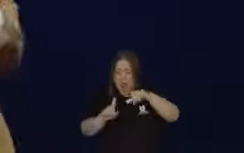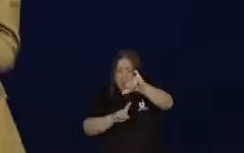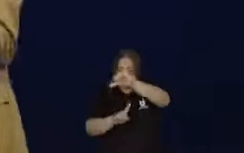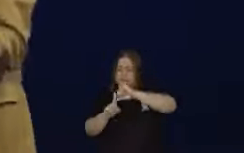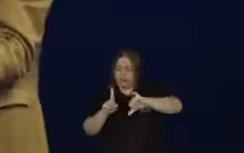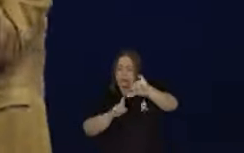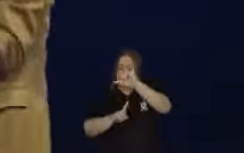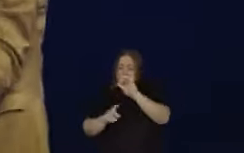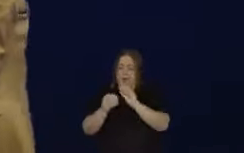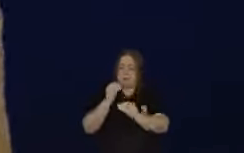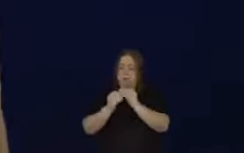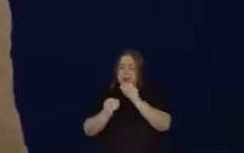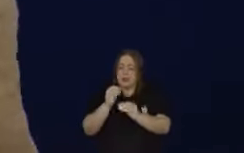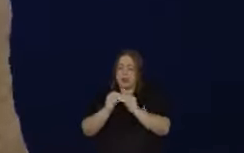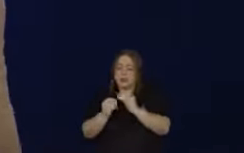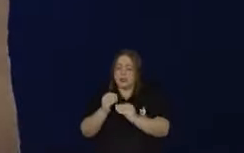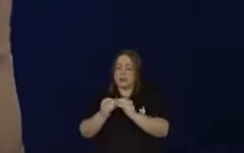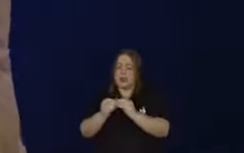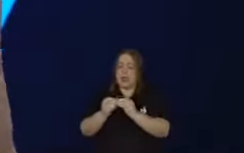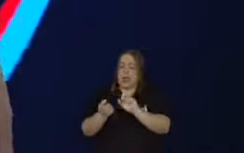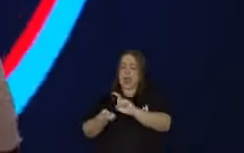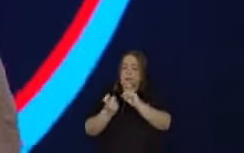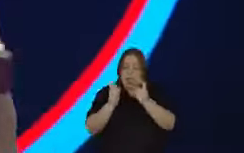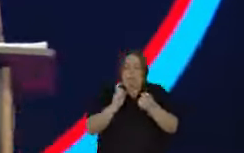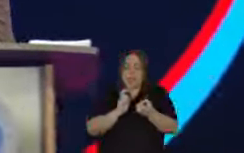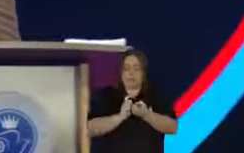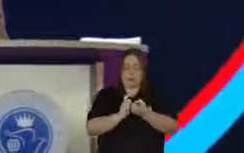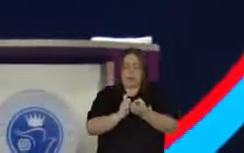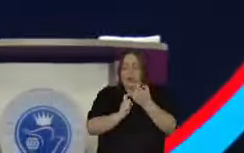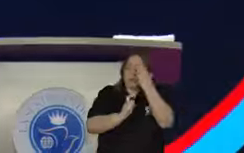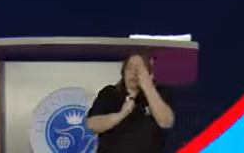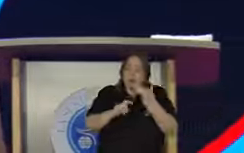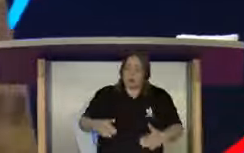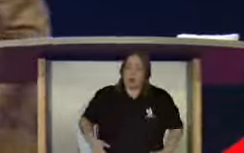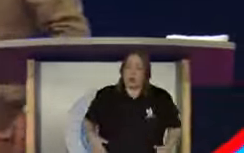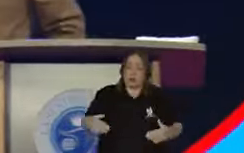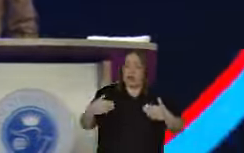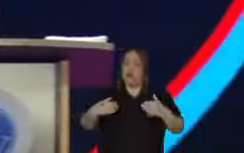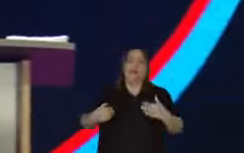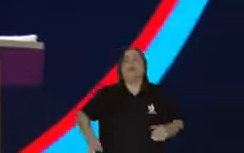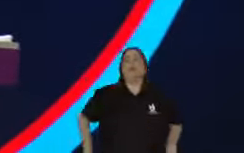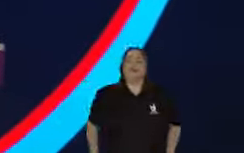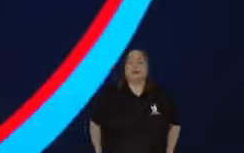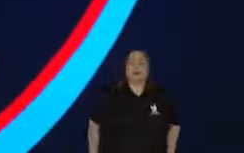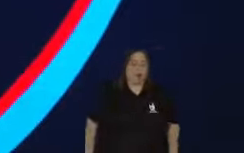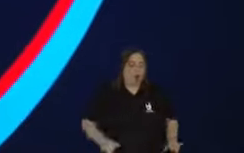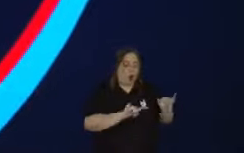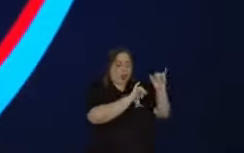hay en medio del cuerpo de Cristo. No le hagas el caldo.